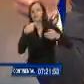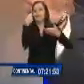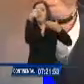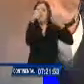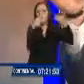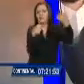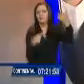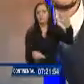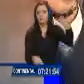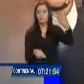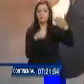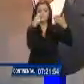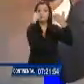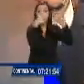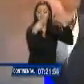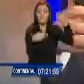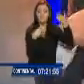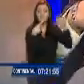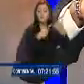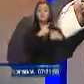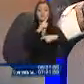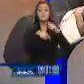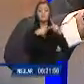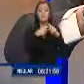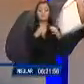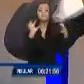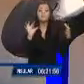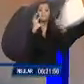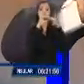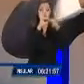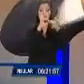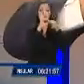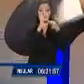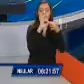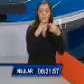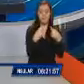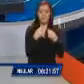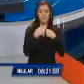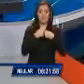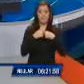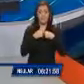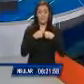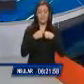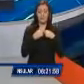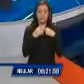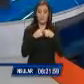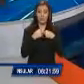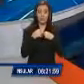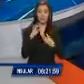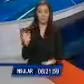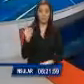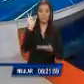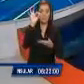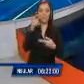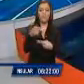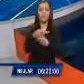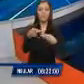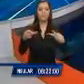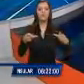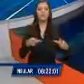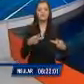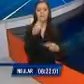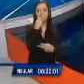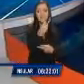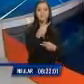calificación y la designación jurídicamente son, están atados. Usted tiene la obligación de designarle en el puesto conforme